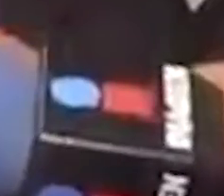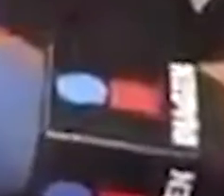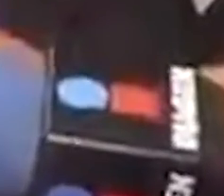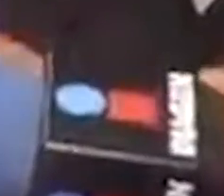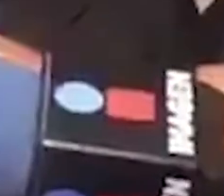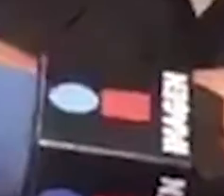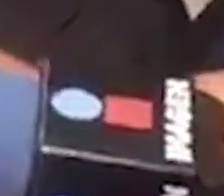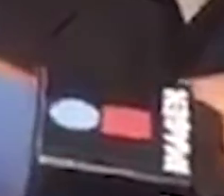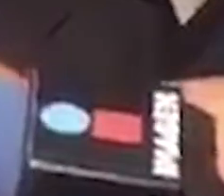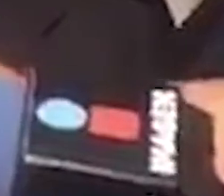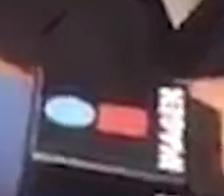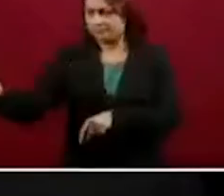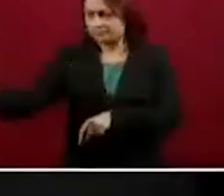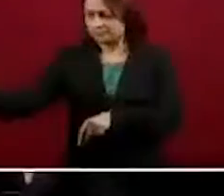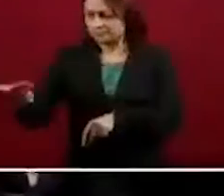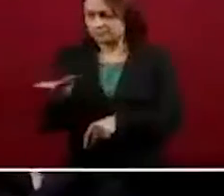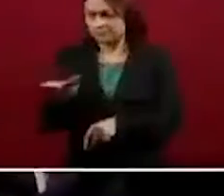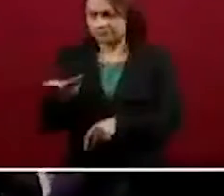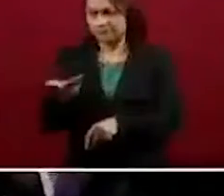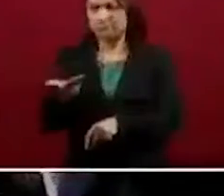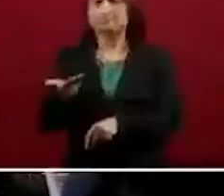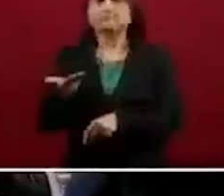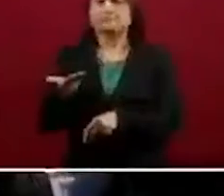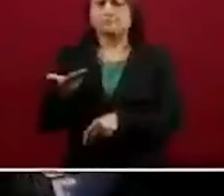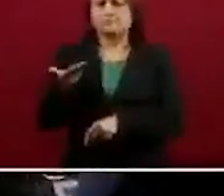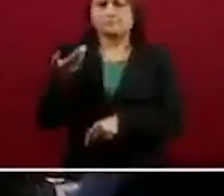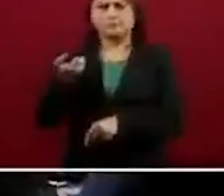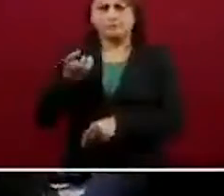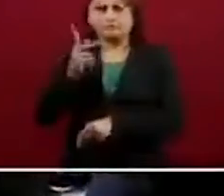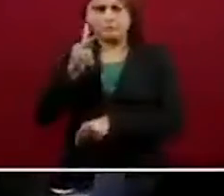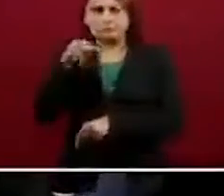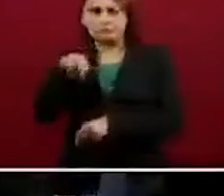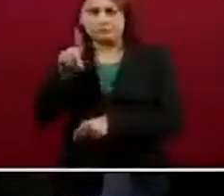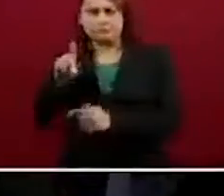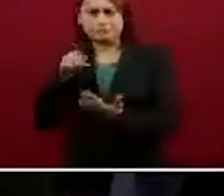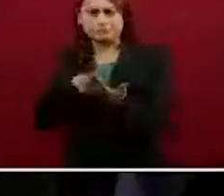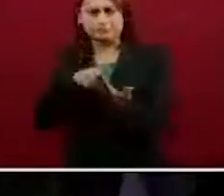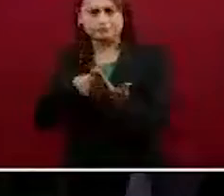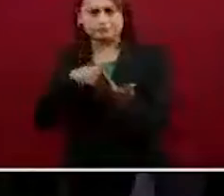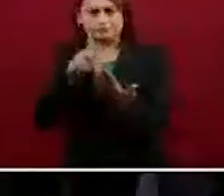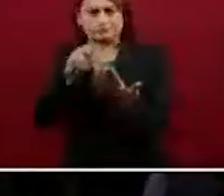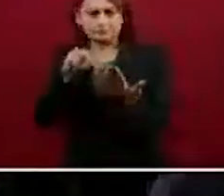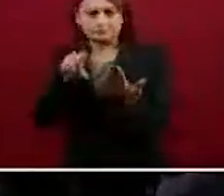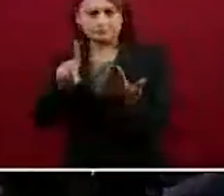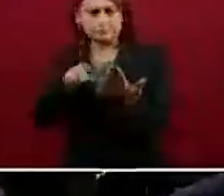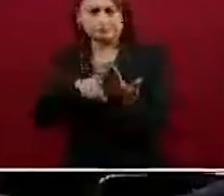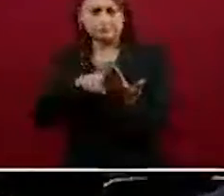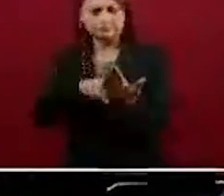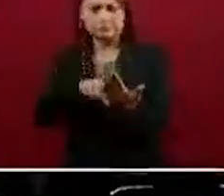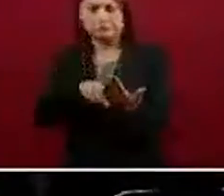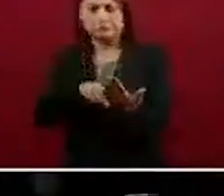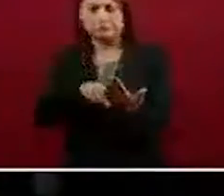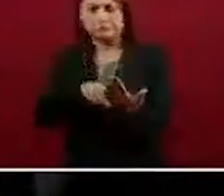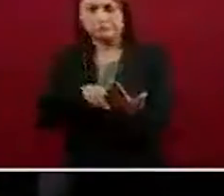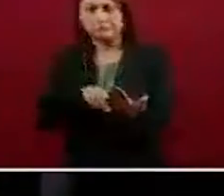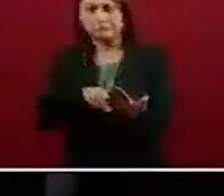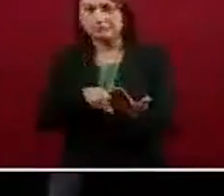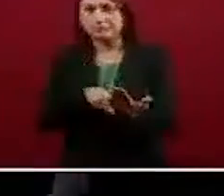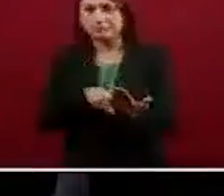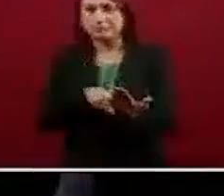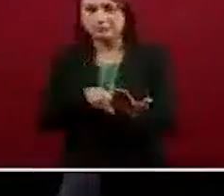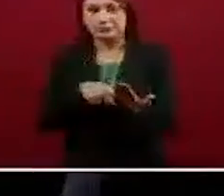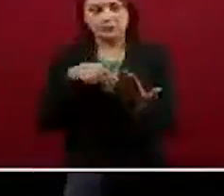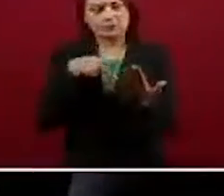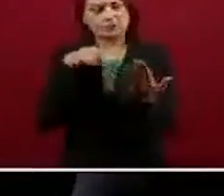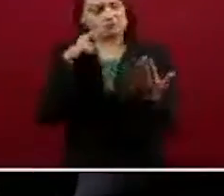reflejado en estos momentos la improvisación es la carta de presentación en materia económica por parte del gobierno de lópez obrador que hará